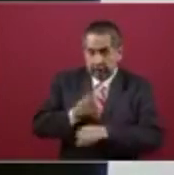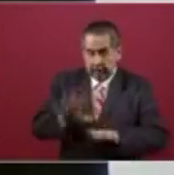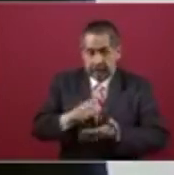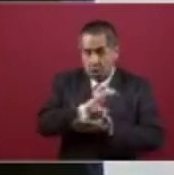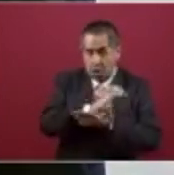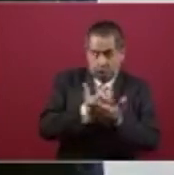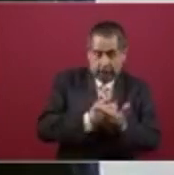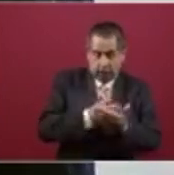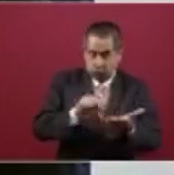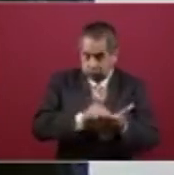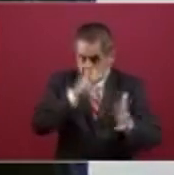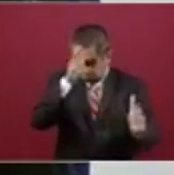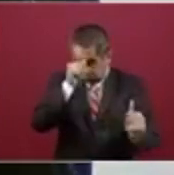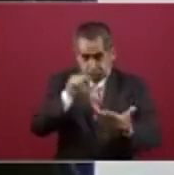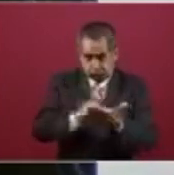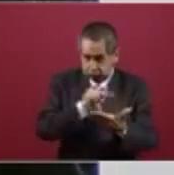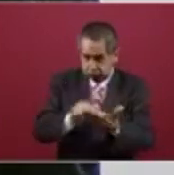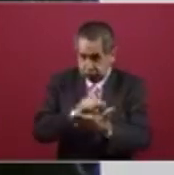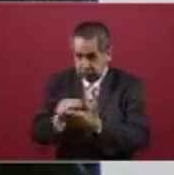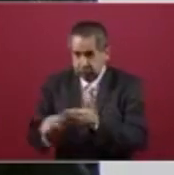contratado